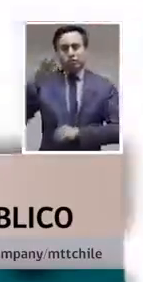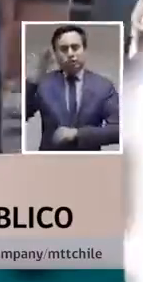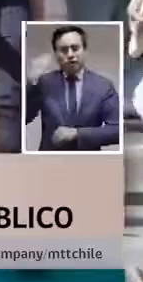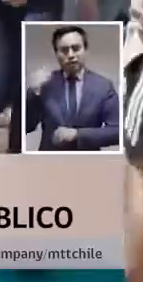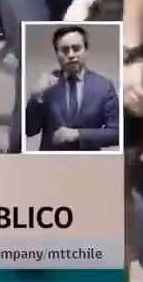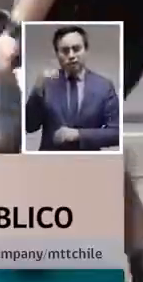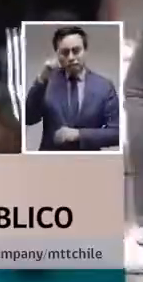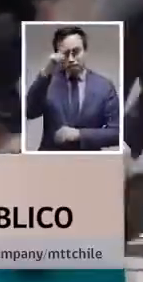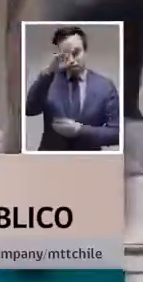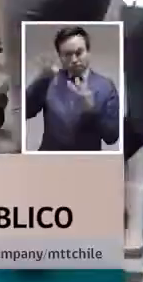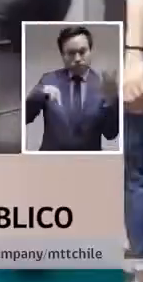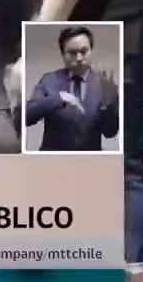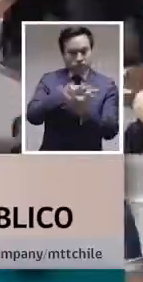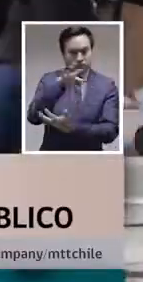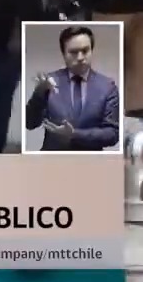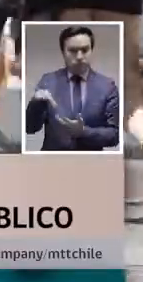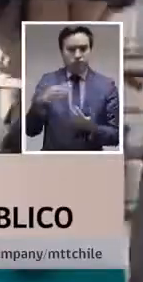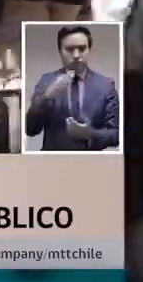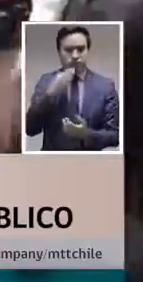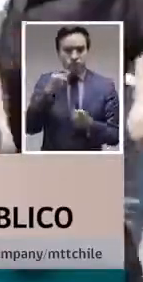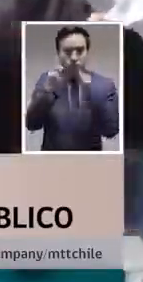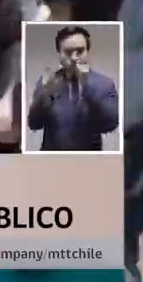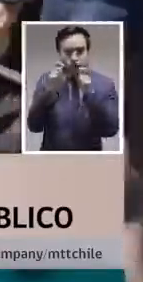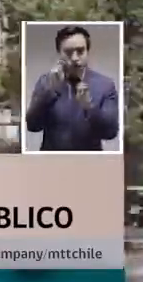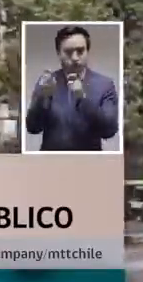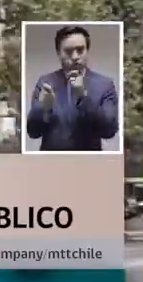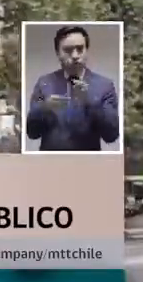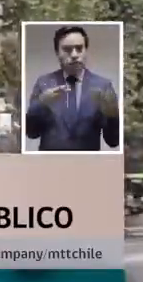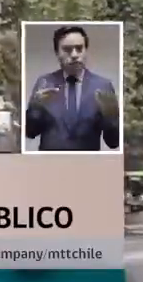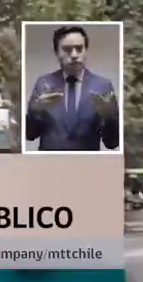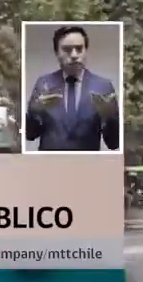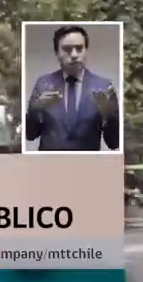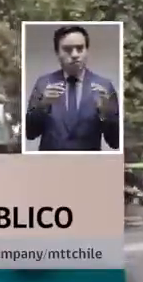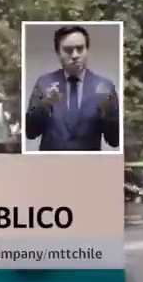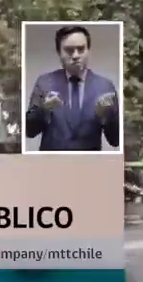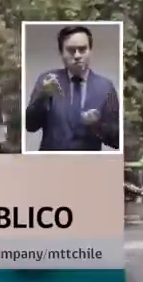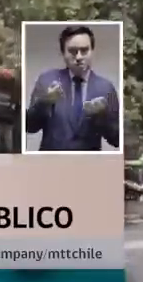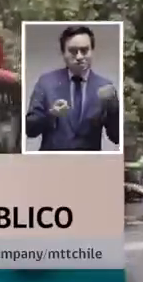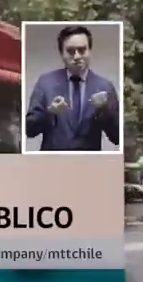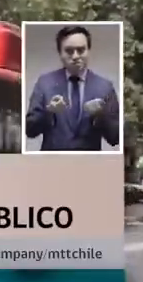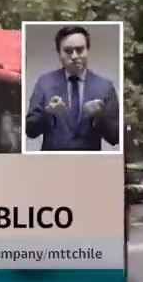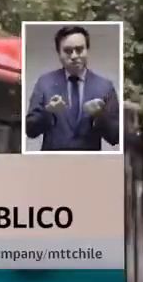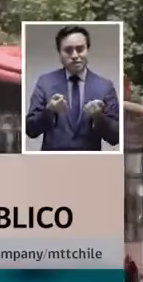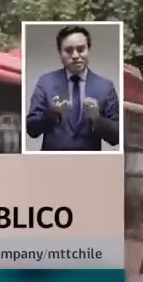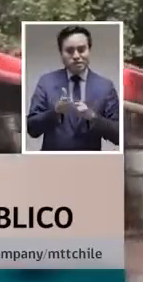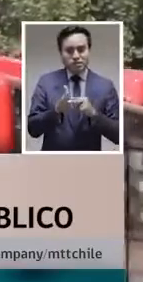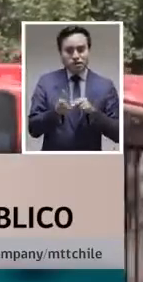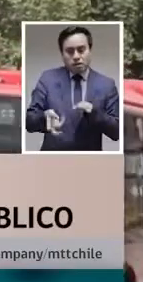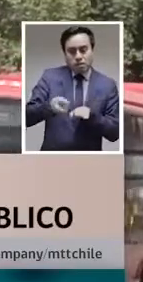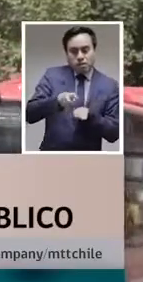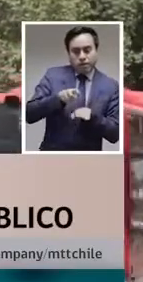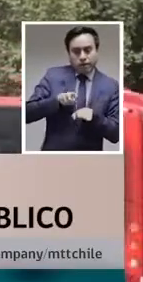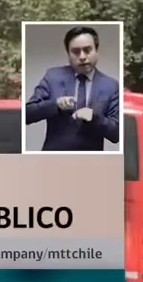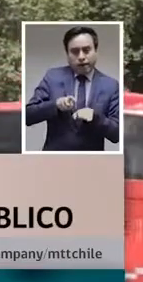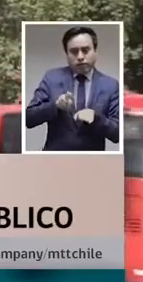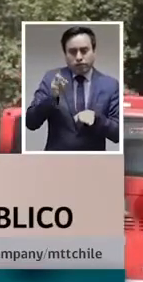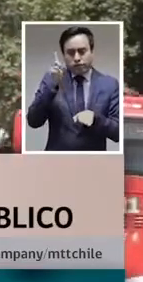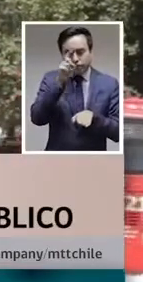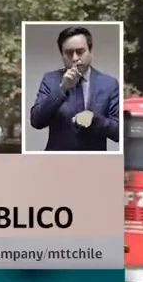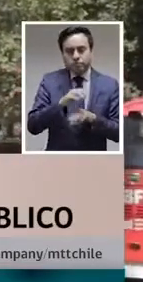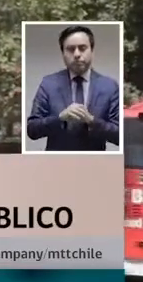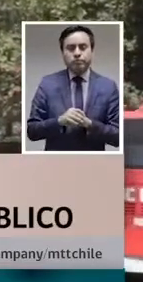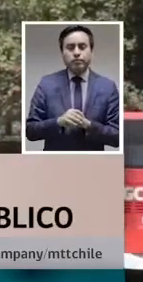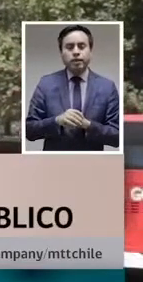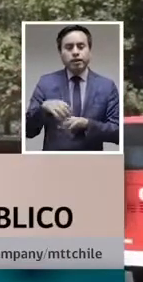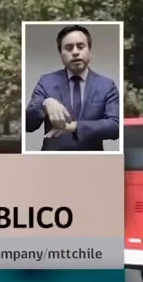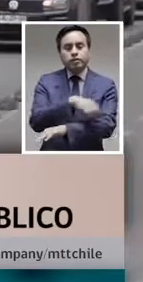de alta conflictividad y de alto riesgo para los propios conductores y los pasajeros. En transporte público